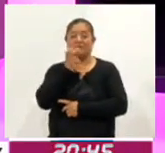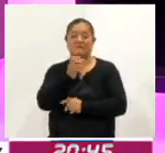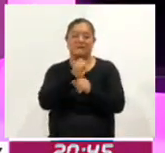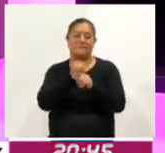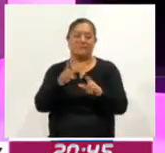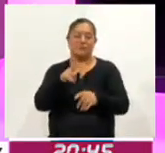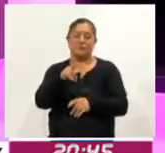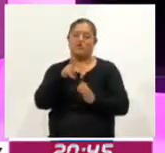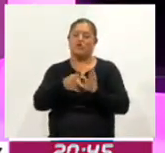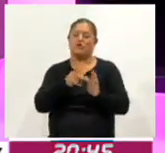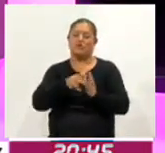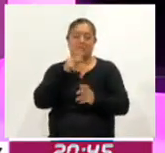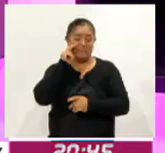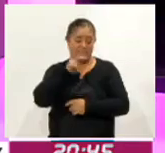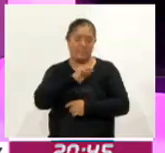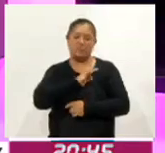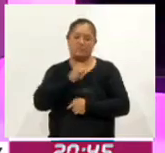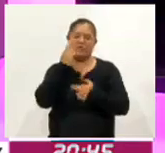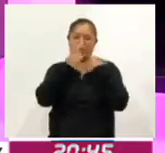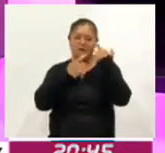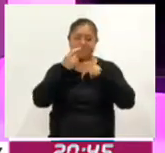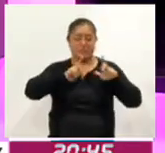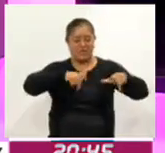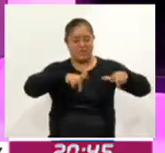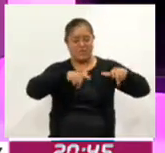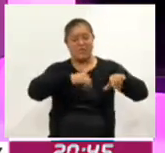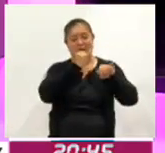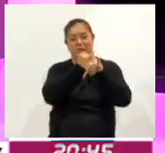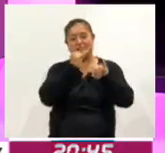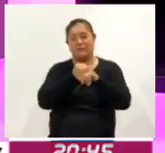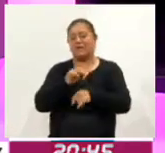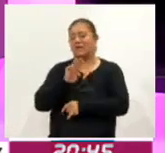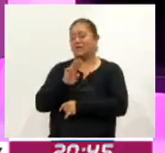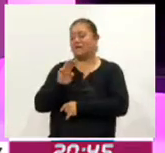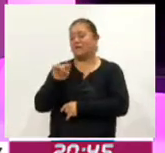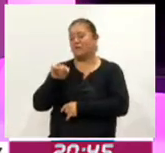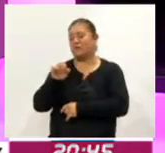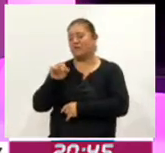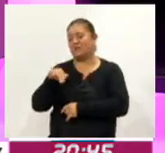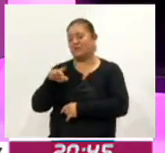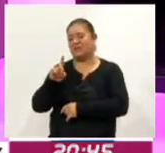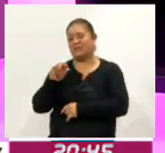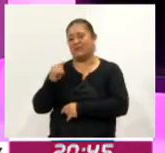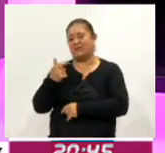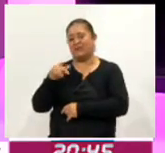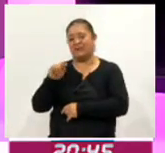la puede nuevamente revisar en nuestra página en internet